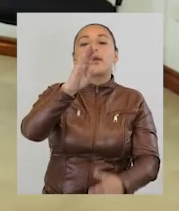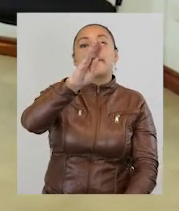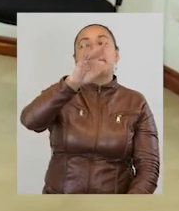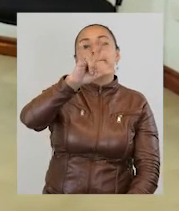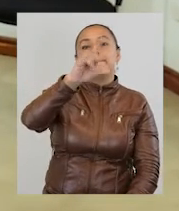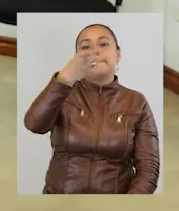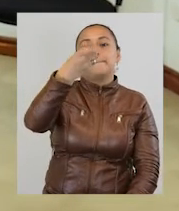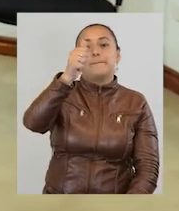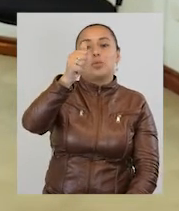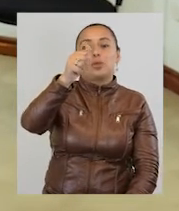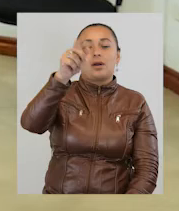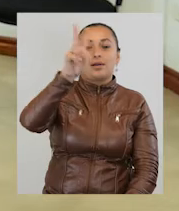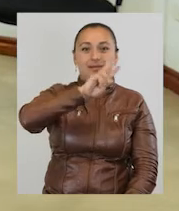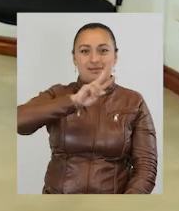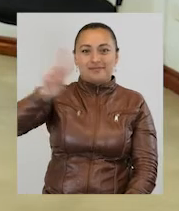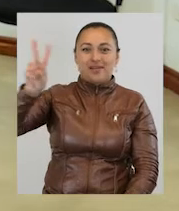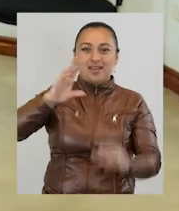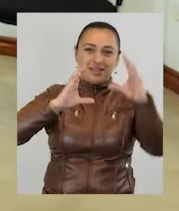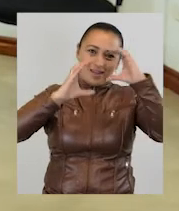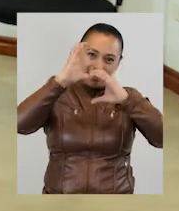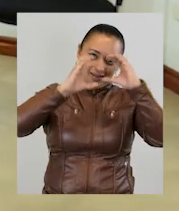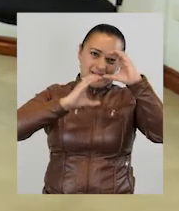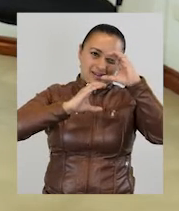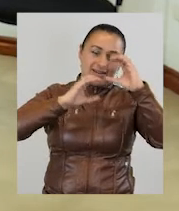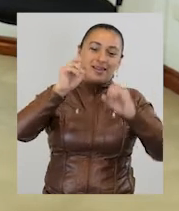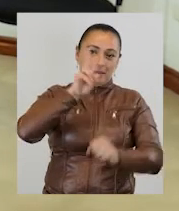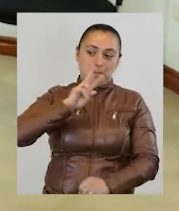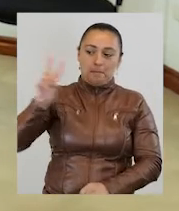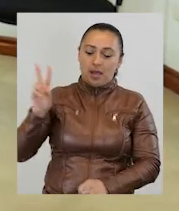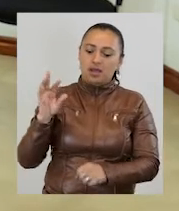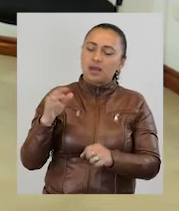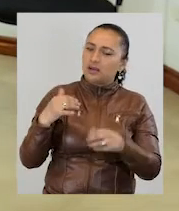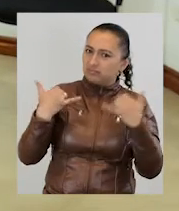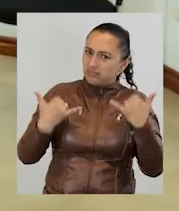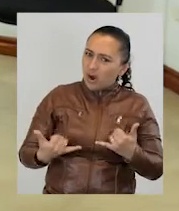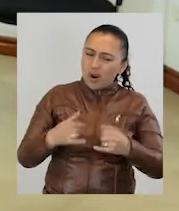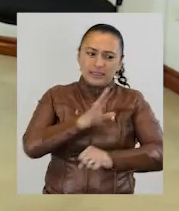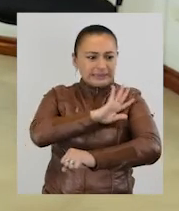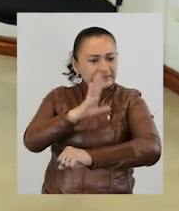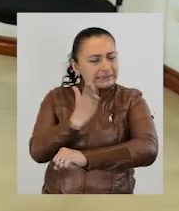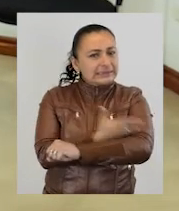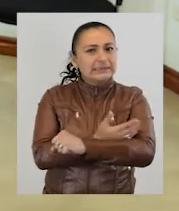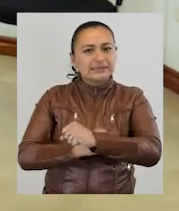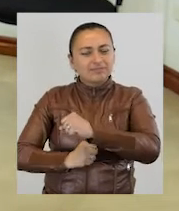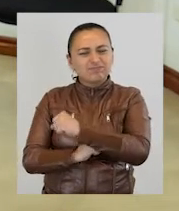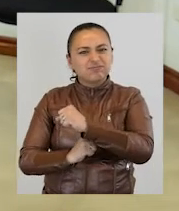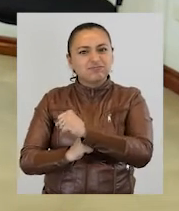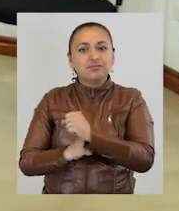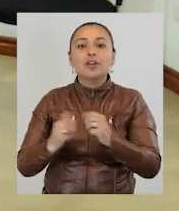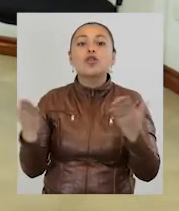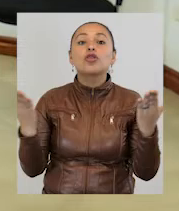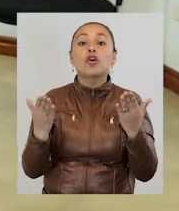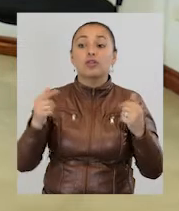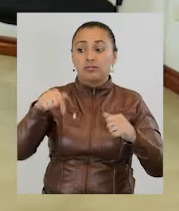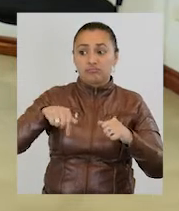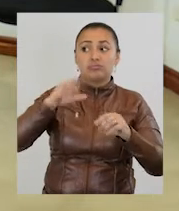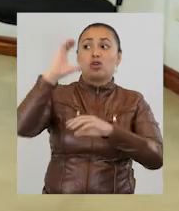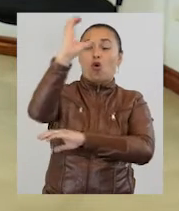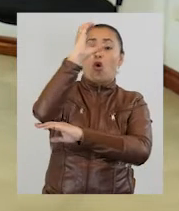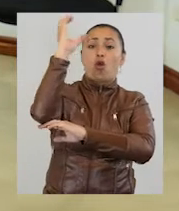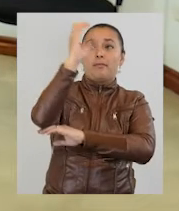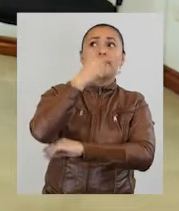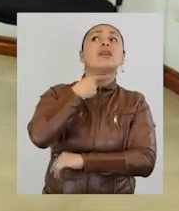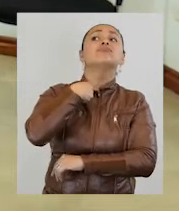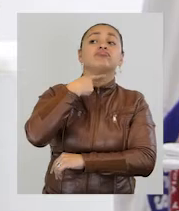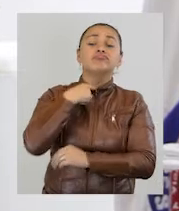desde la señorial ciudad de Buga, en el Valle del Cauca, y que cada vez se enraiza más fuertemente en